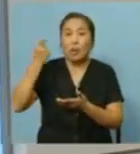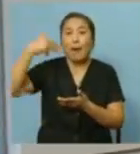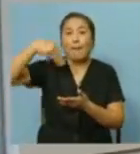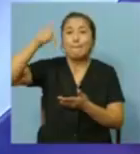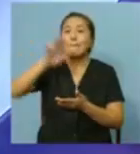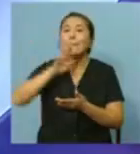martínez